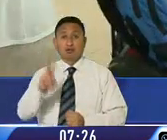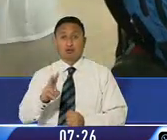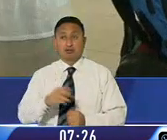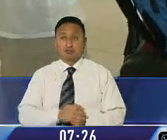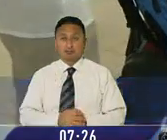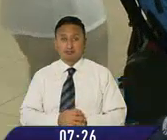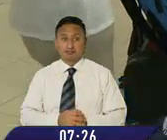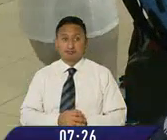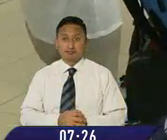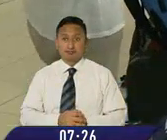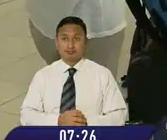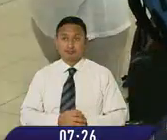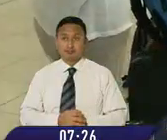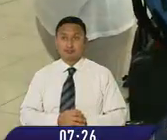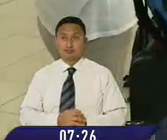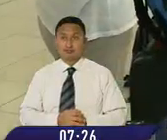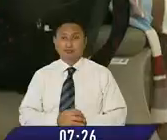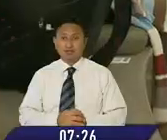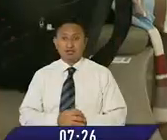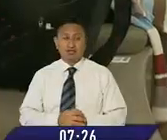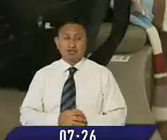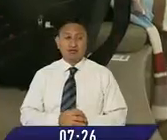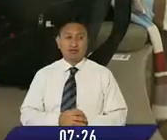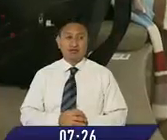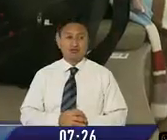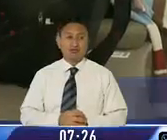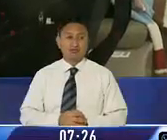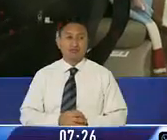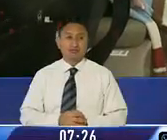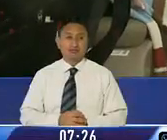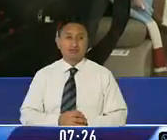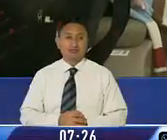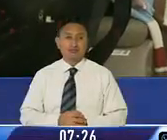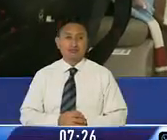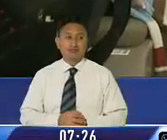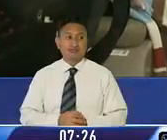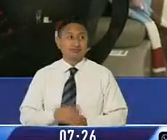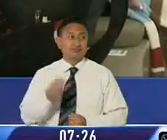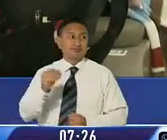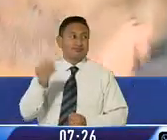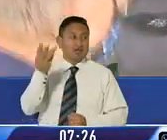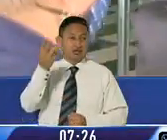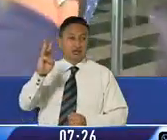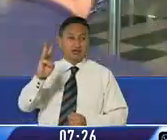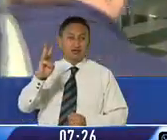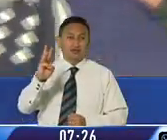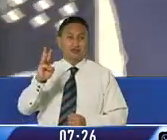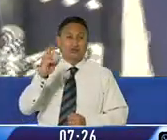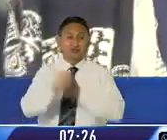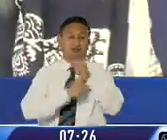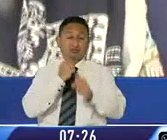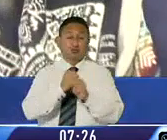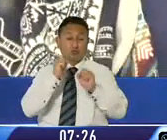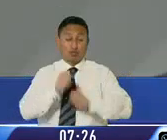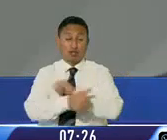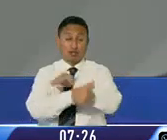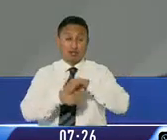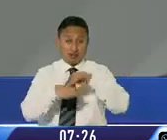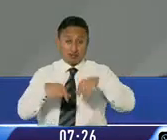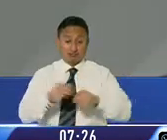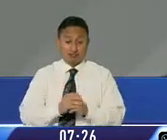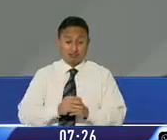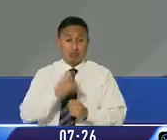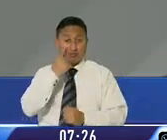Toronto. Además, existen modificaciones en los requisitos de ingreso para los menores de 16 años, que incluyen a las Islas Galápagos. La